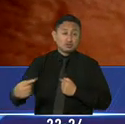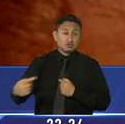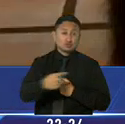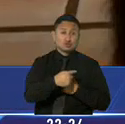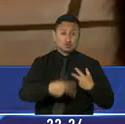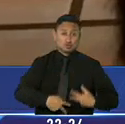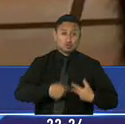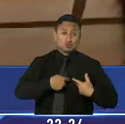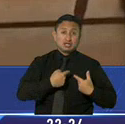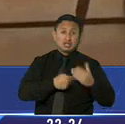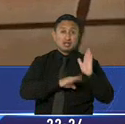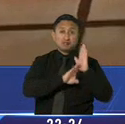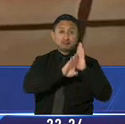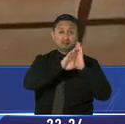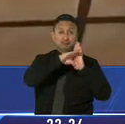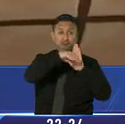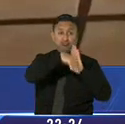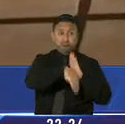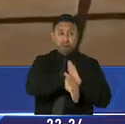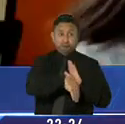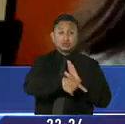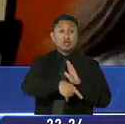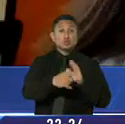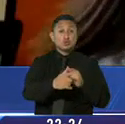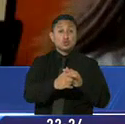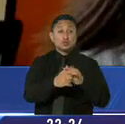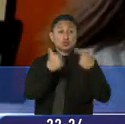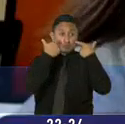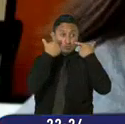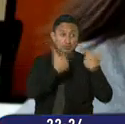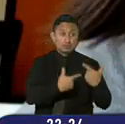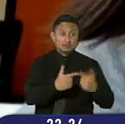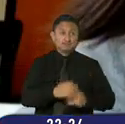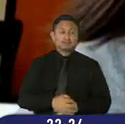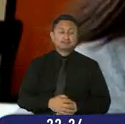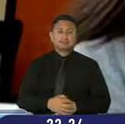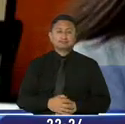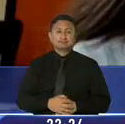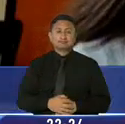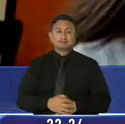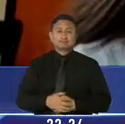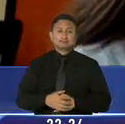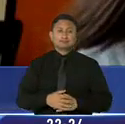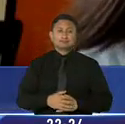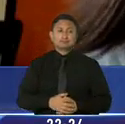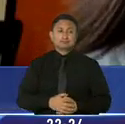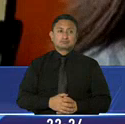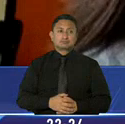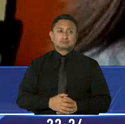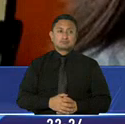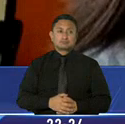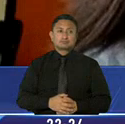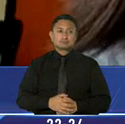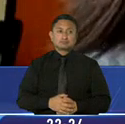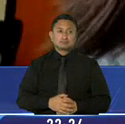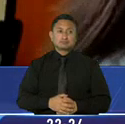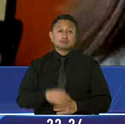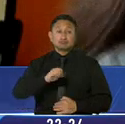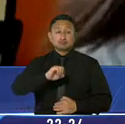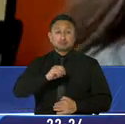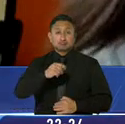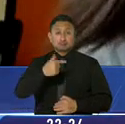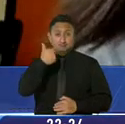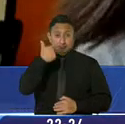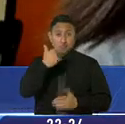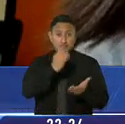ser atendida con urgencia. Pensando en buscarme lo que son esos cursos de auxiliar para